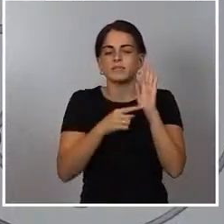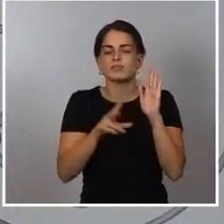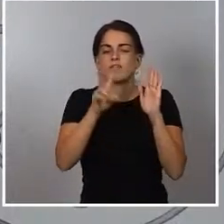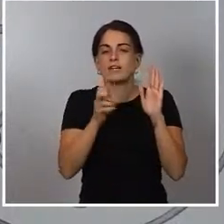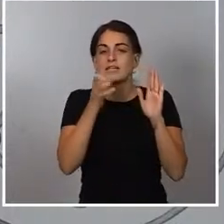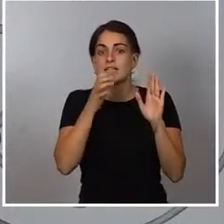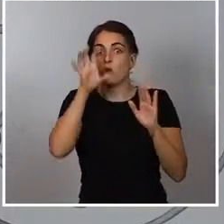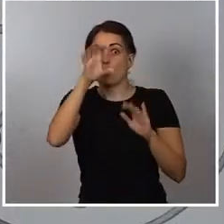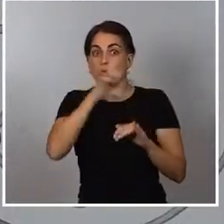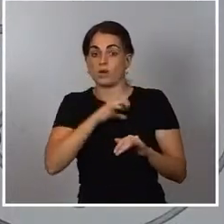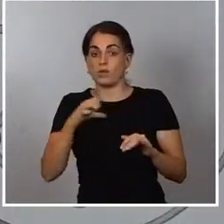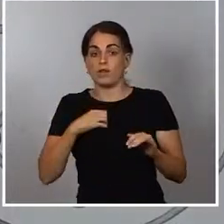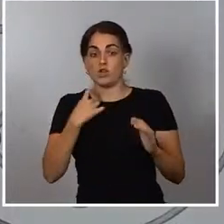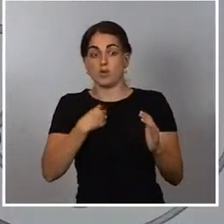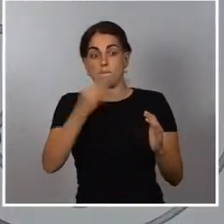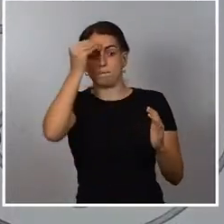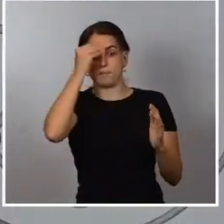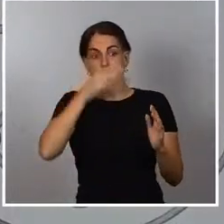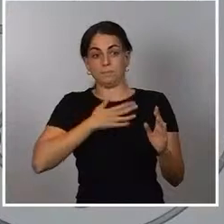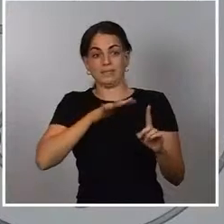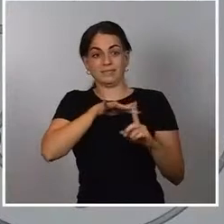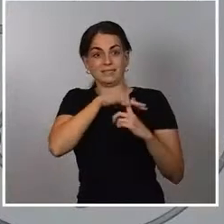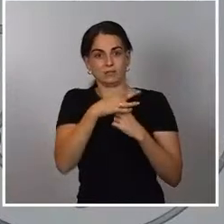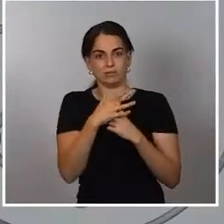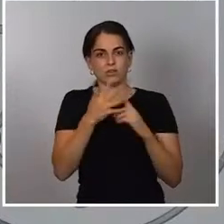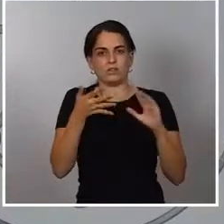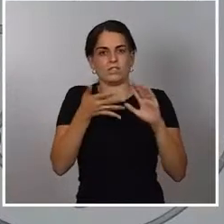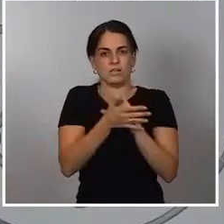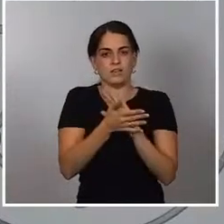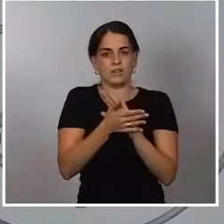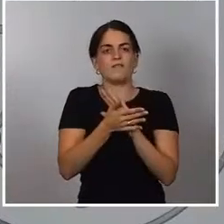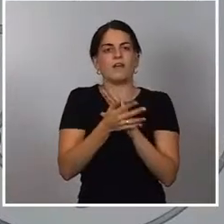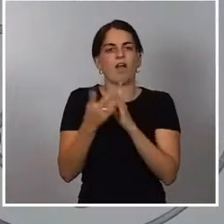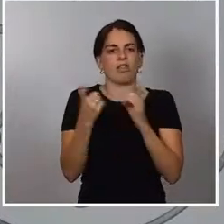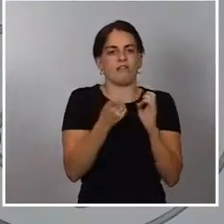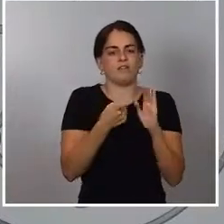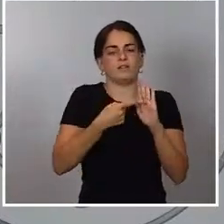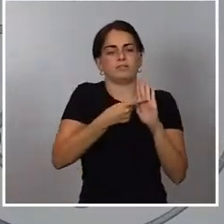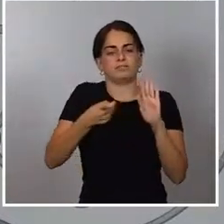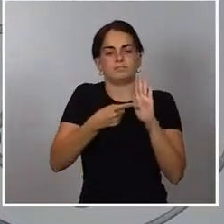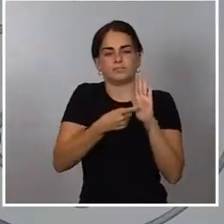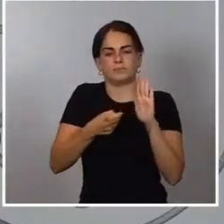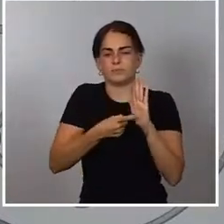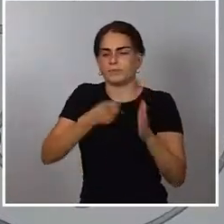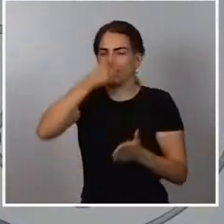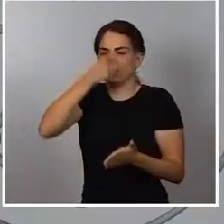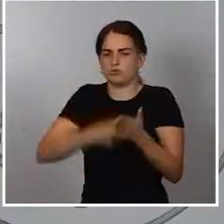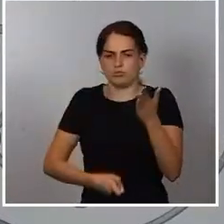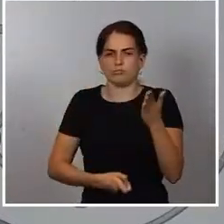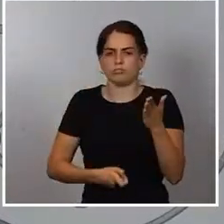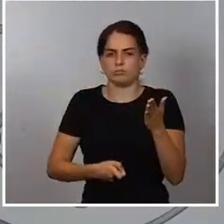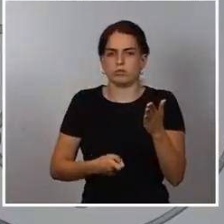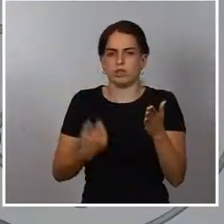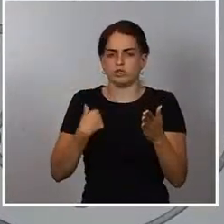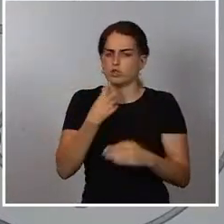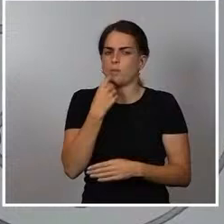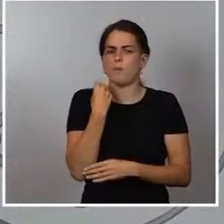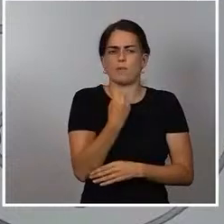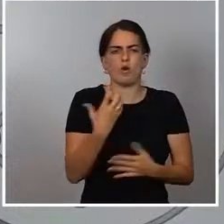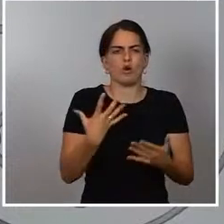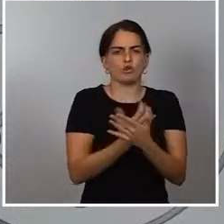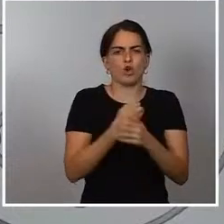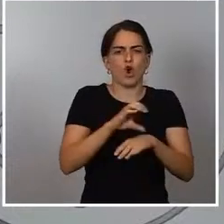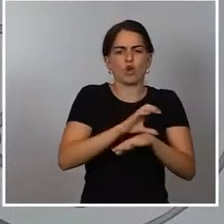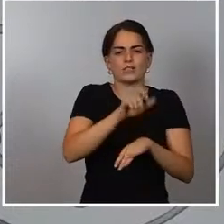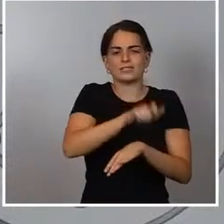que su situación implica dar un paso más en las restricciones duras dolorosas por cierto mi apoyo a todos los consejeros y consejeras que